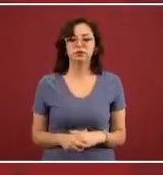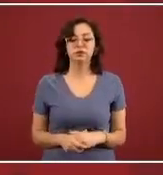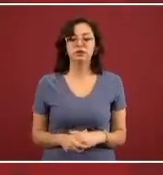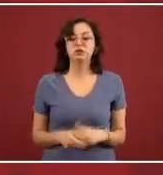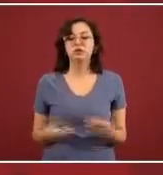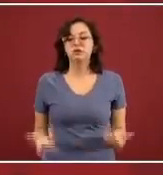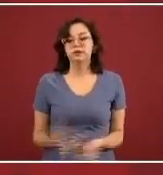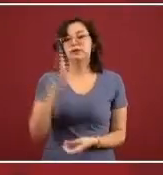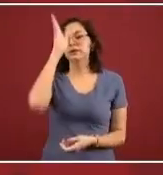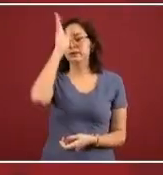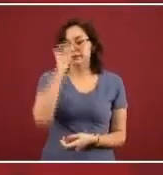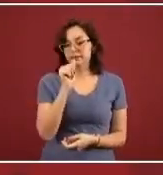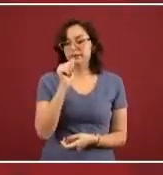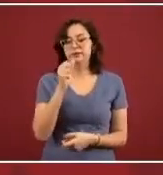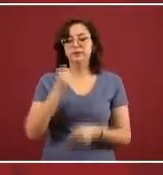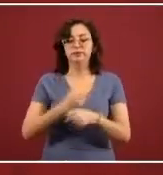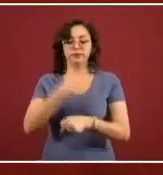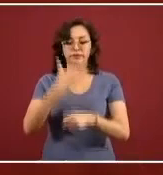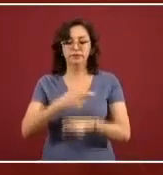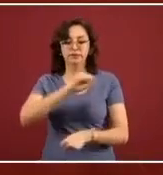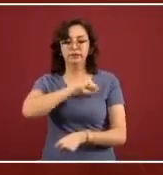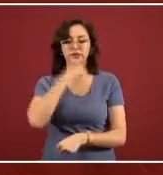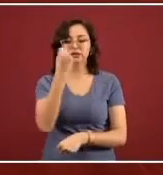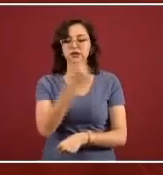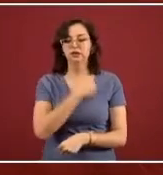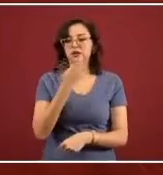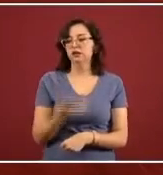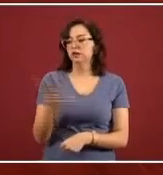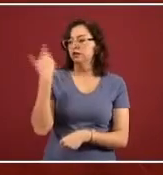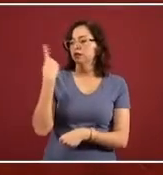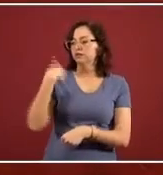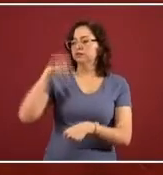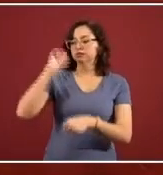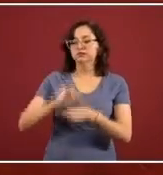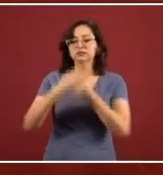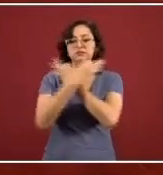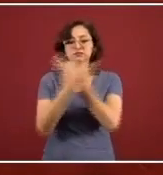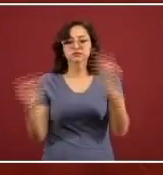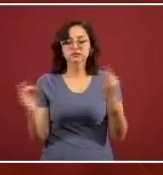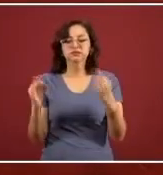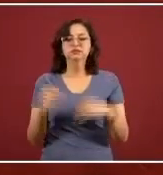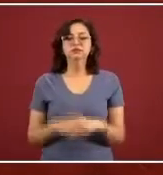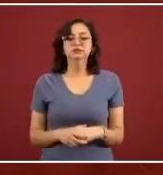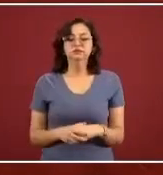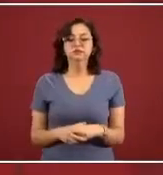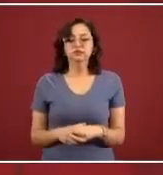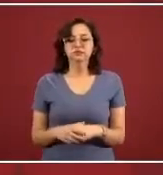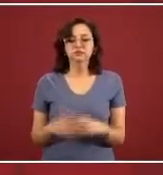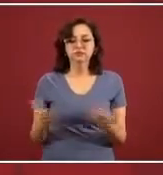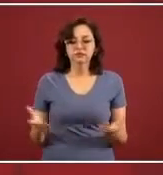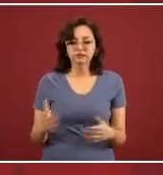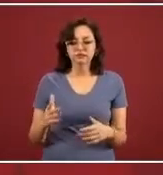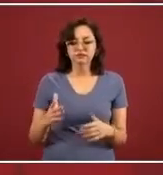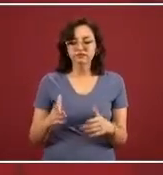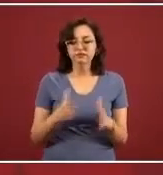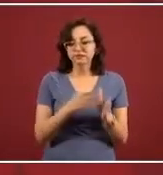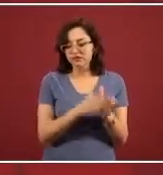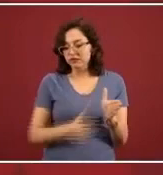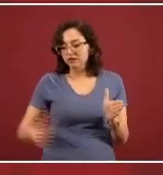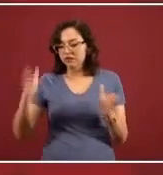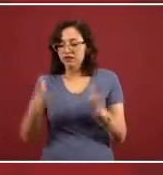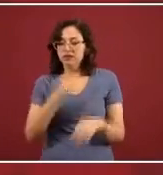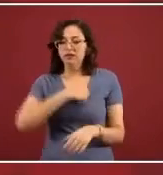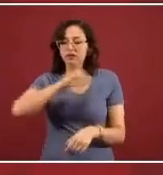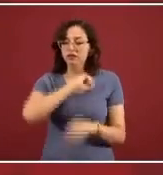el acuerdo del secretario de Salud publicado la semana pasada, que rumbo al momento en donde se termine la Jornada Nacional de